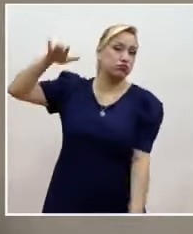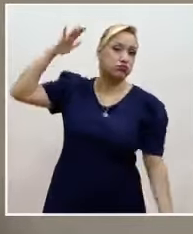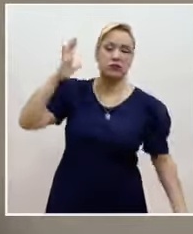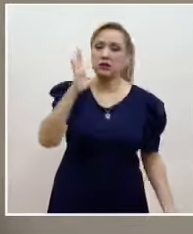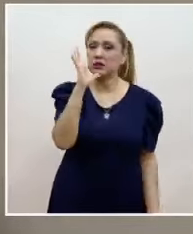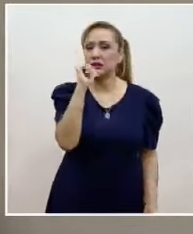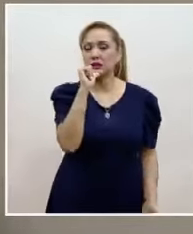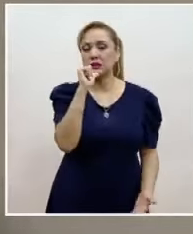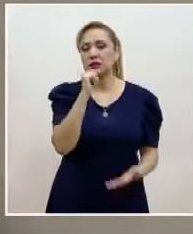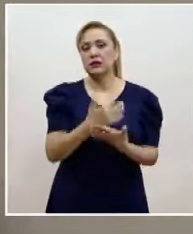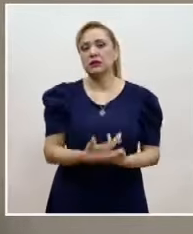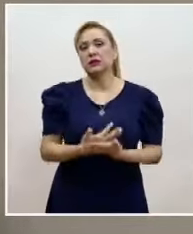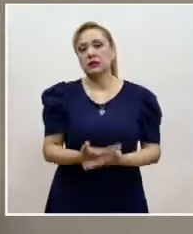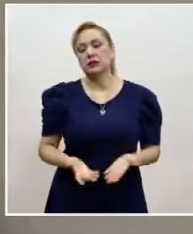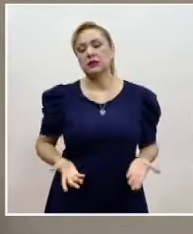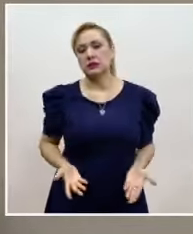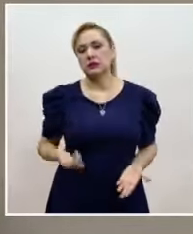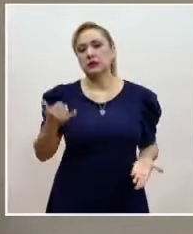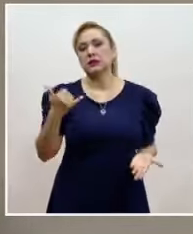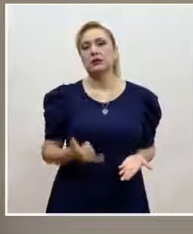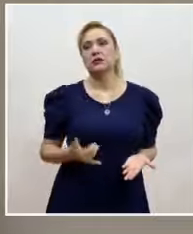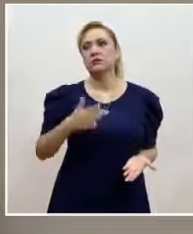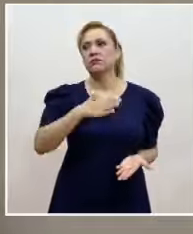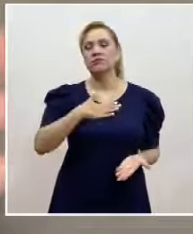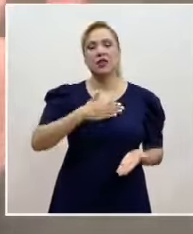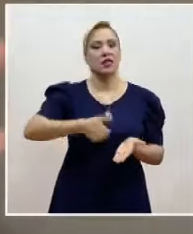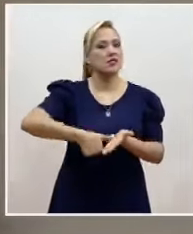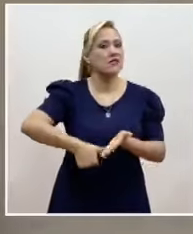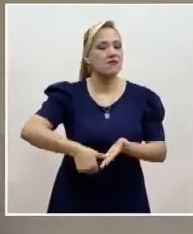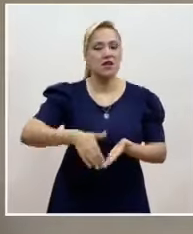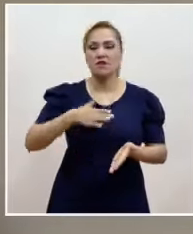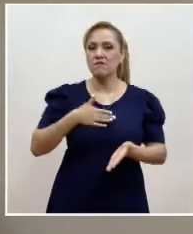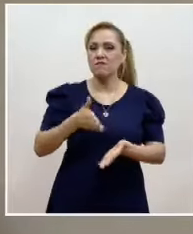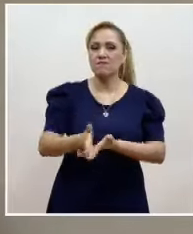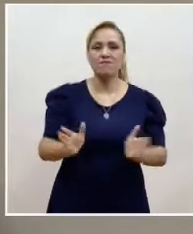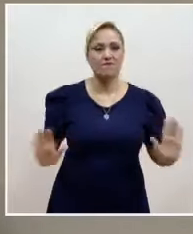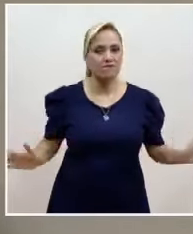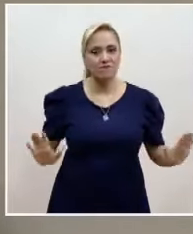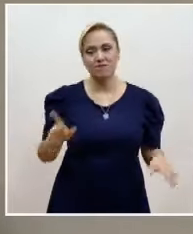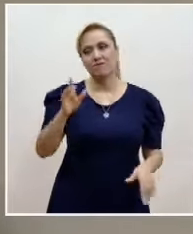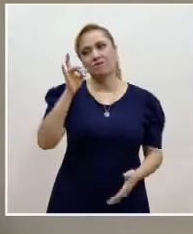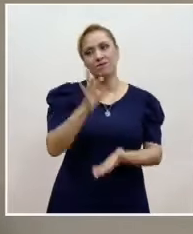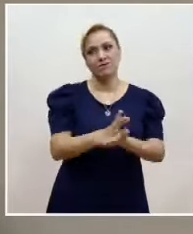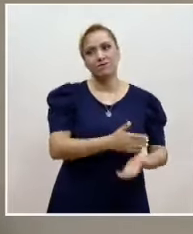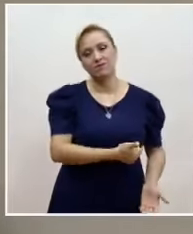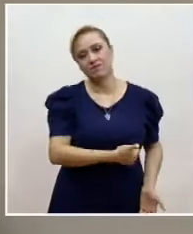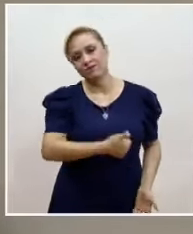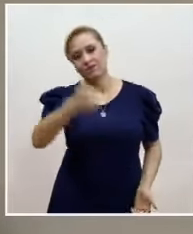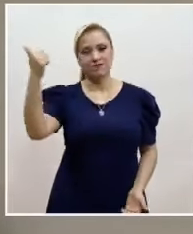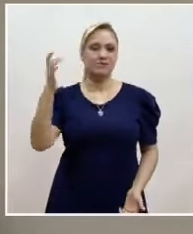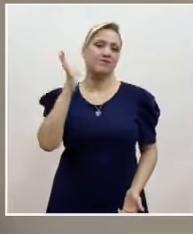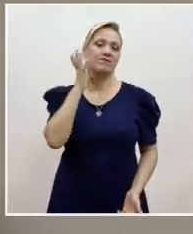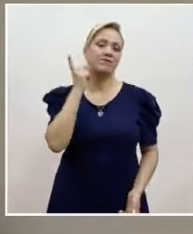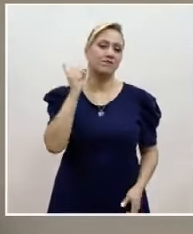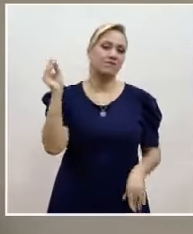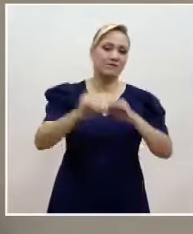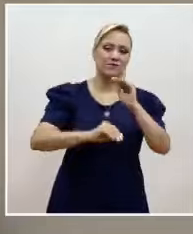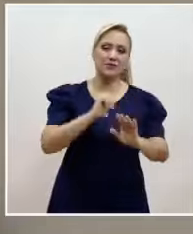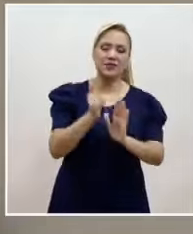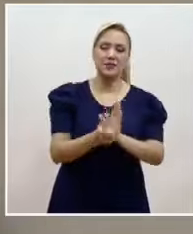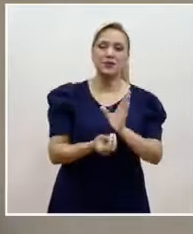no podemos los estados, por ejemplo, regular en materia procesal civil, porque solamente es competencia del Congreso. Y entonces,